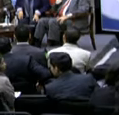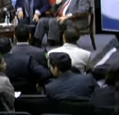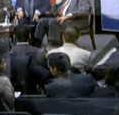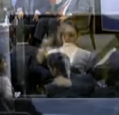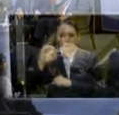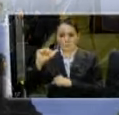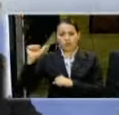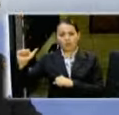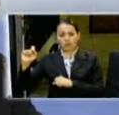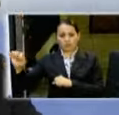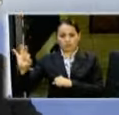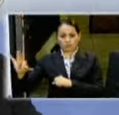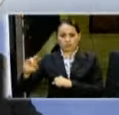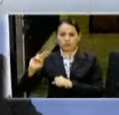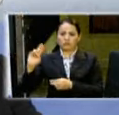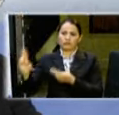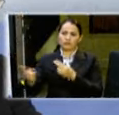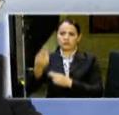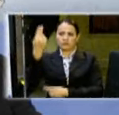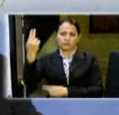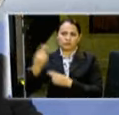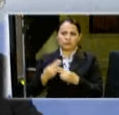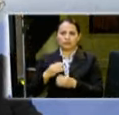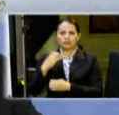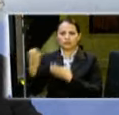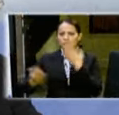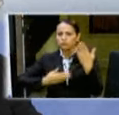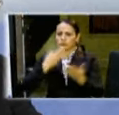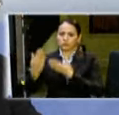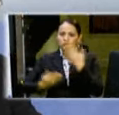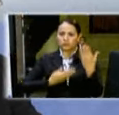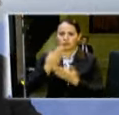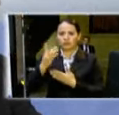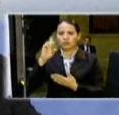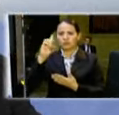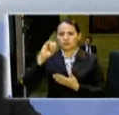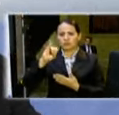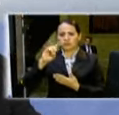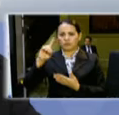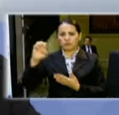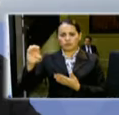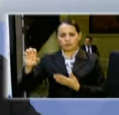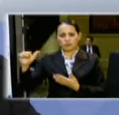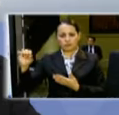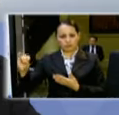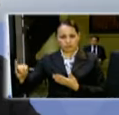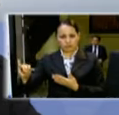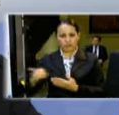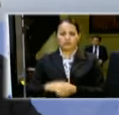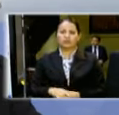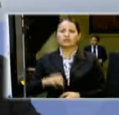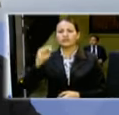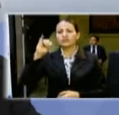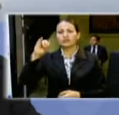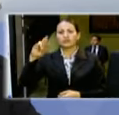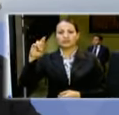Schiavon, de la División de Estudios Internacionales DI del Centro de Investigación y Docencia Económica, CIDE,